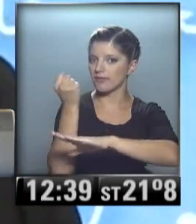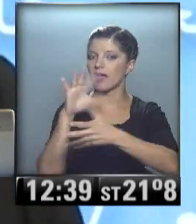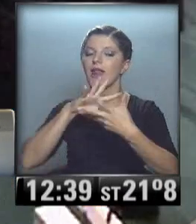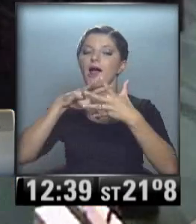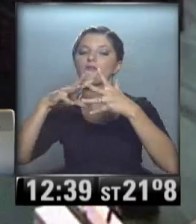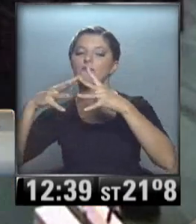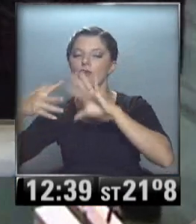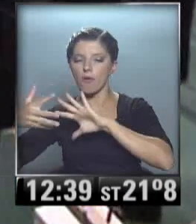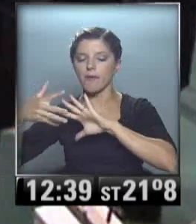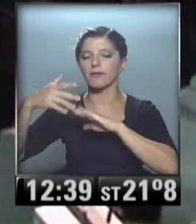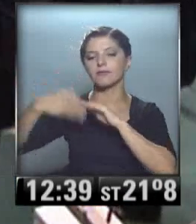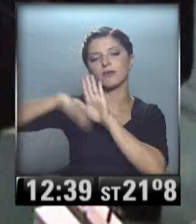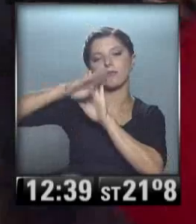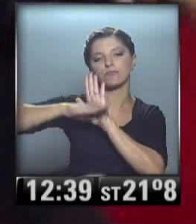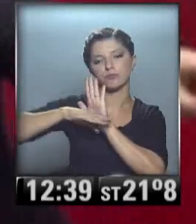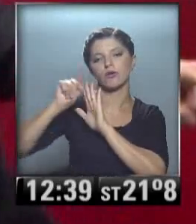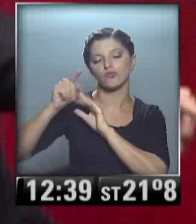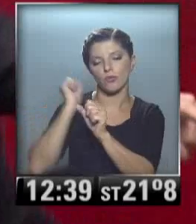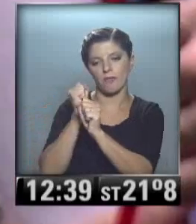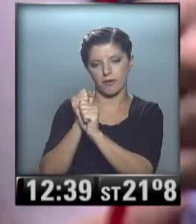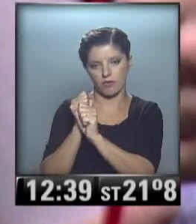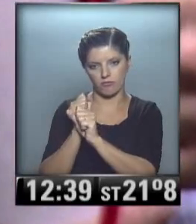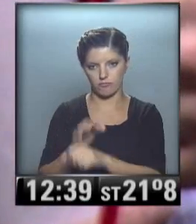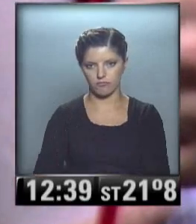del marco que facilite su accionar.